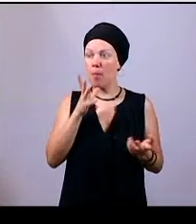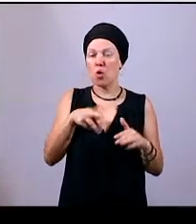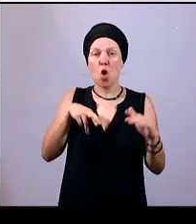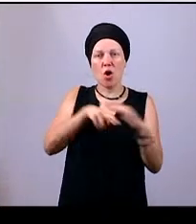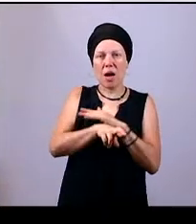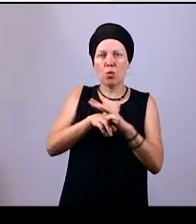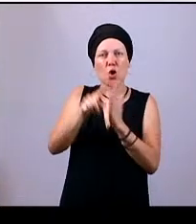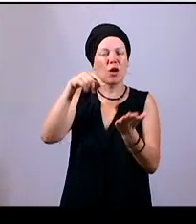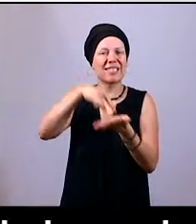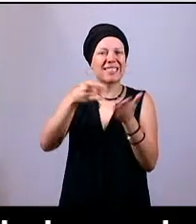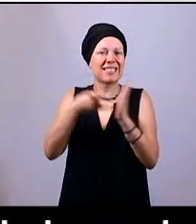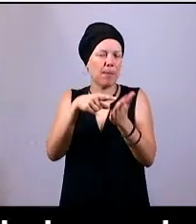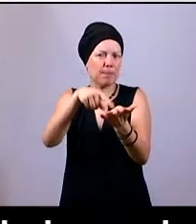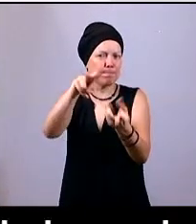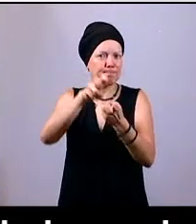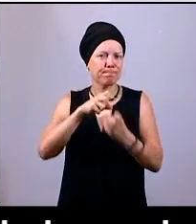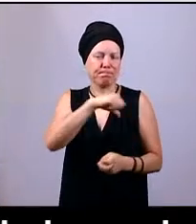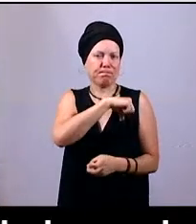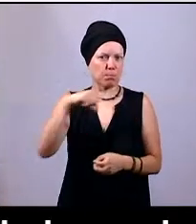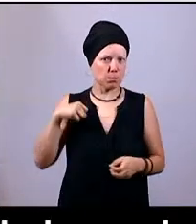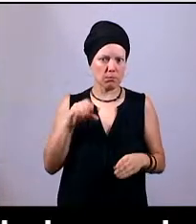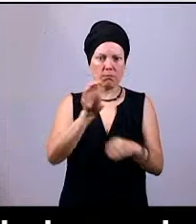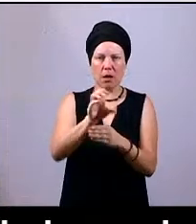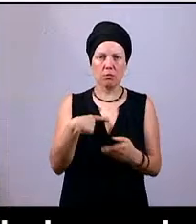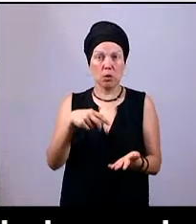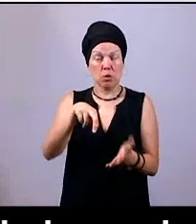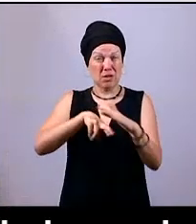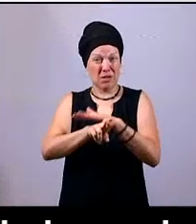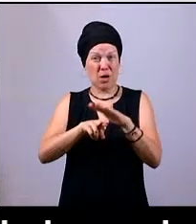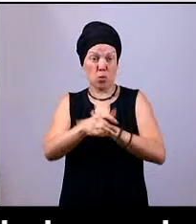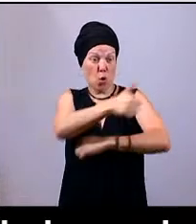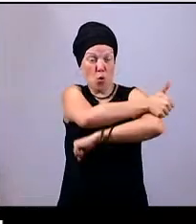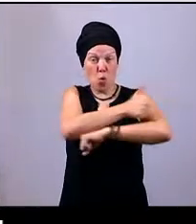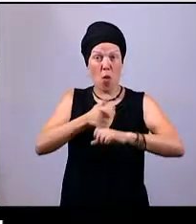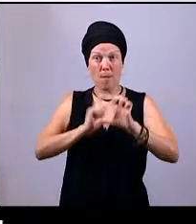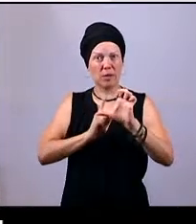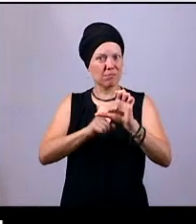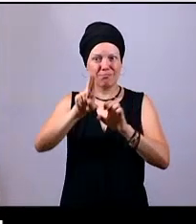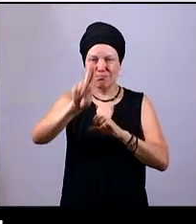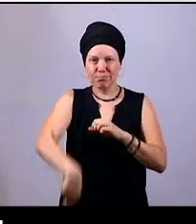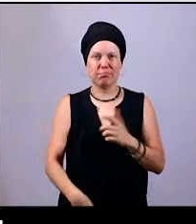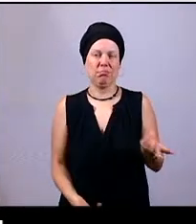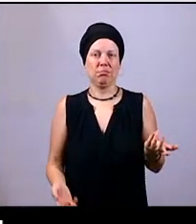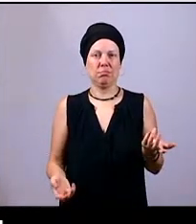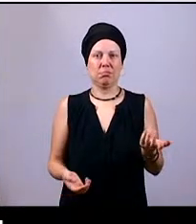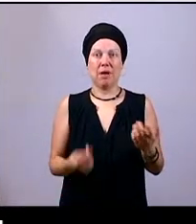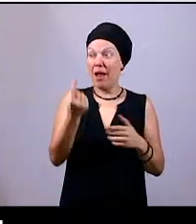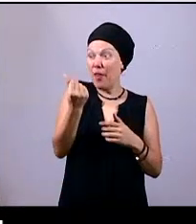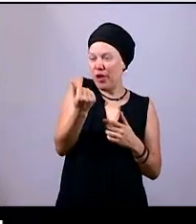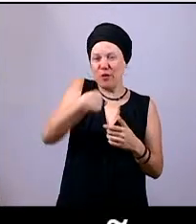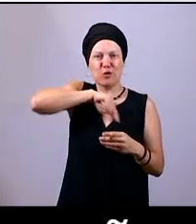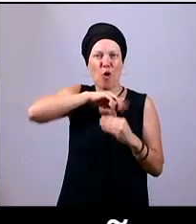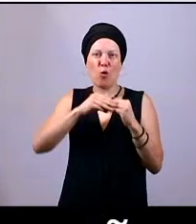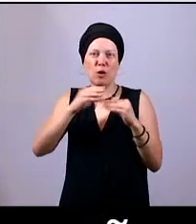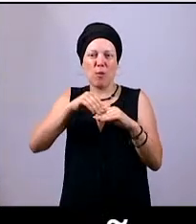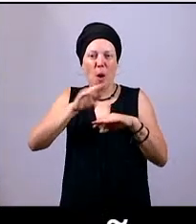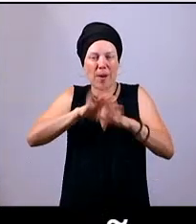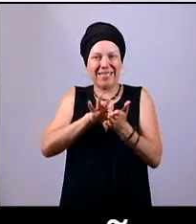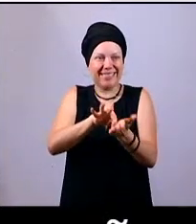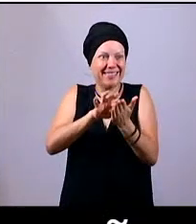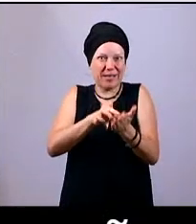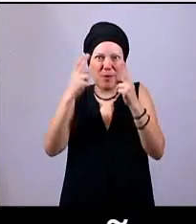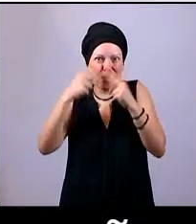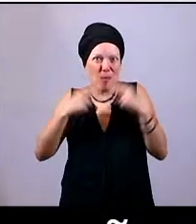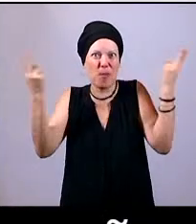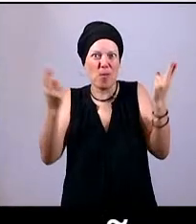del sistema de financiación autonómica, son recursos de los ciudadanos extremeños. Es dinero que utilizamos para la prestación de esos